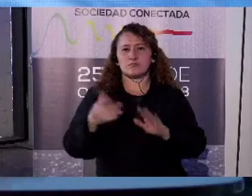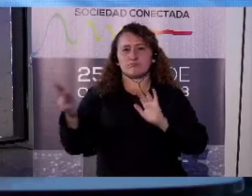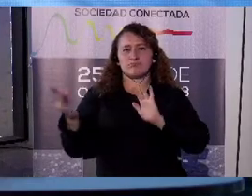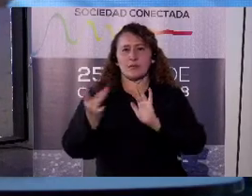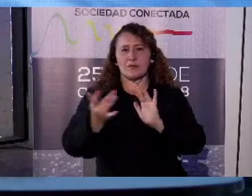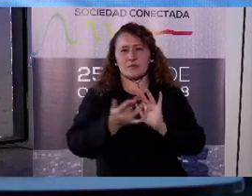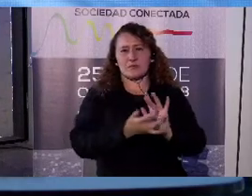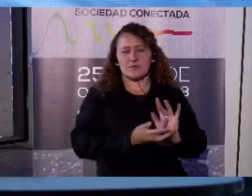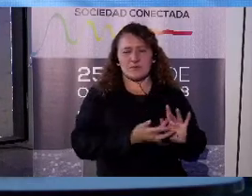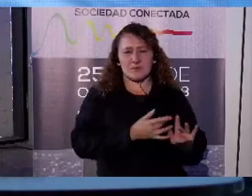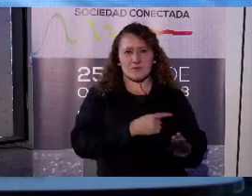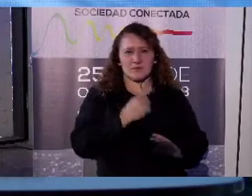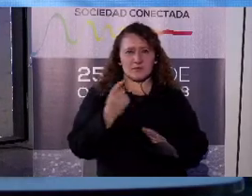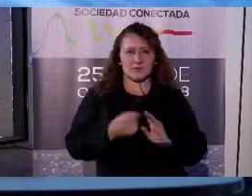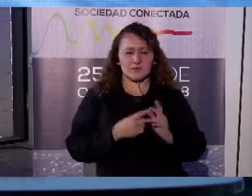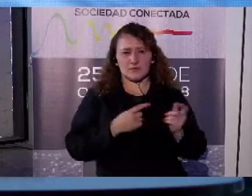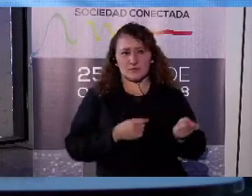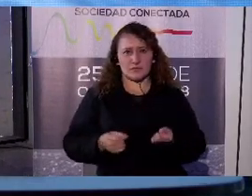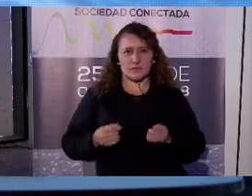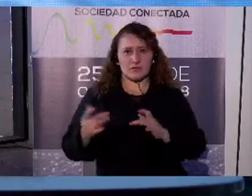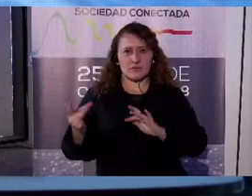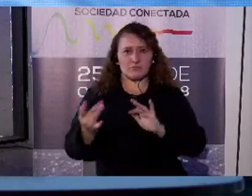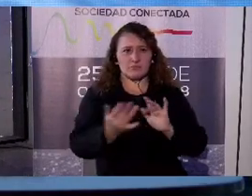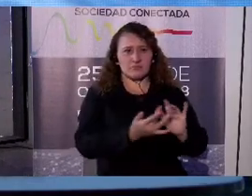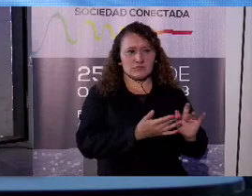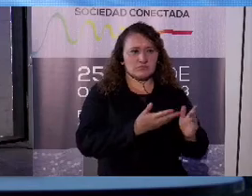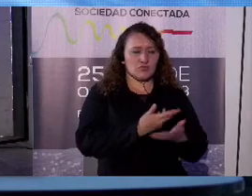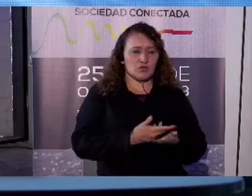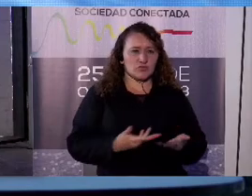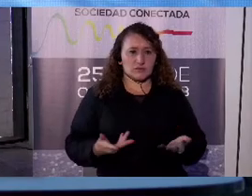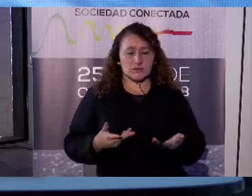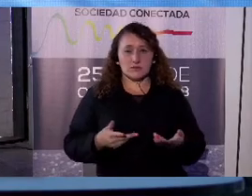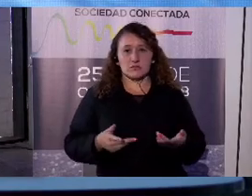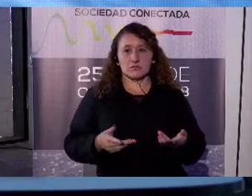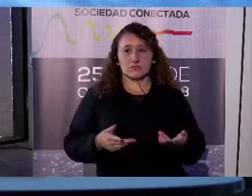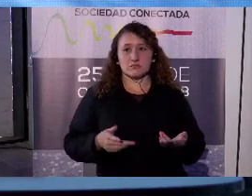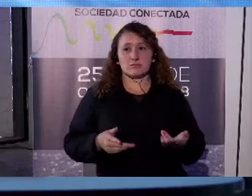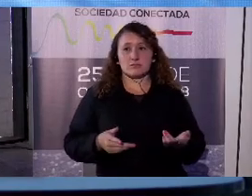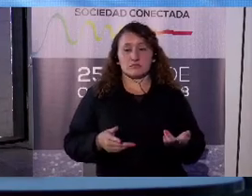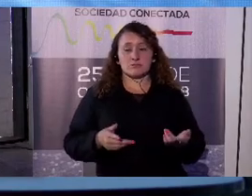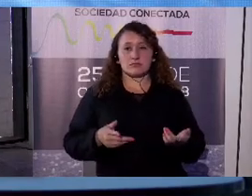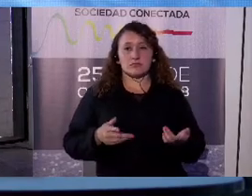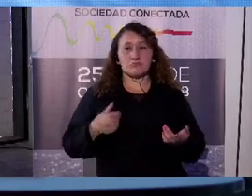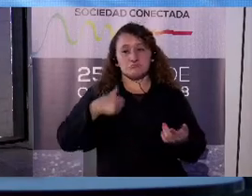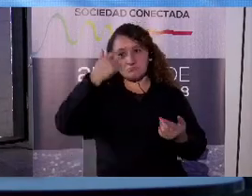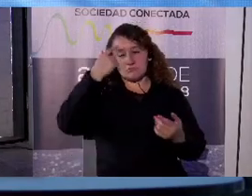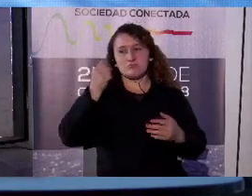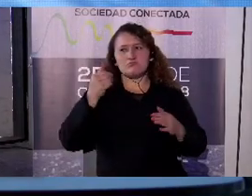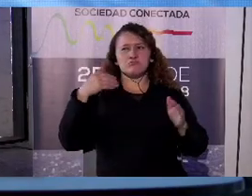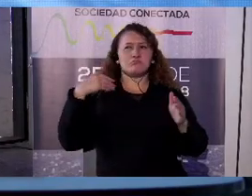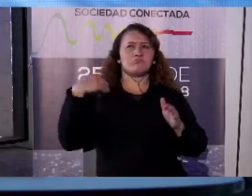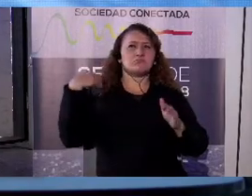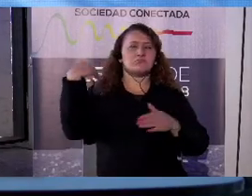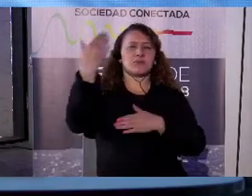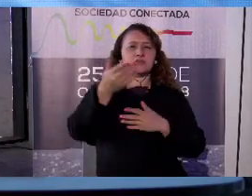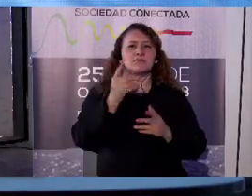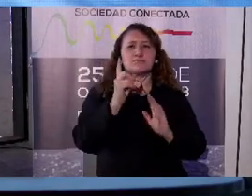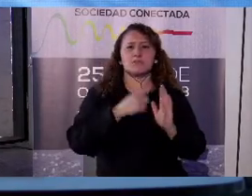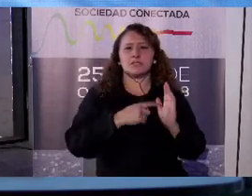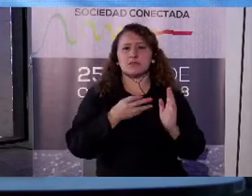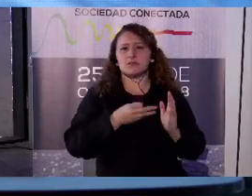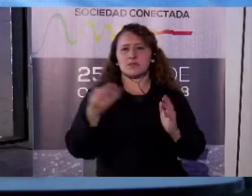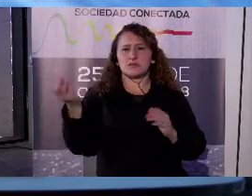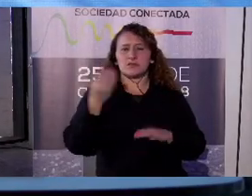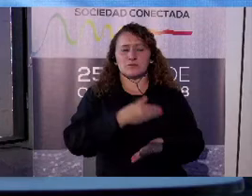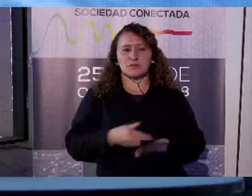totales de cosas conectadas y que estimamos que va a haber este 1300 millones más adelante bueno